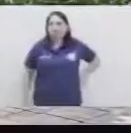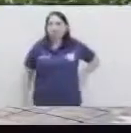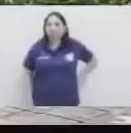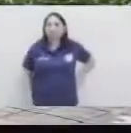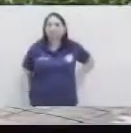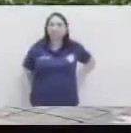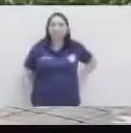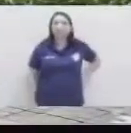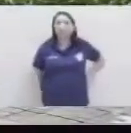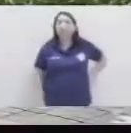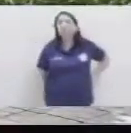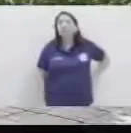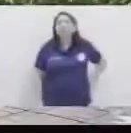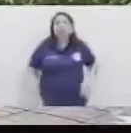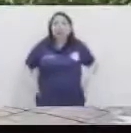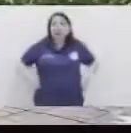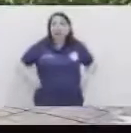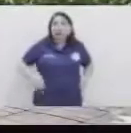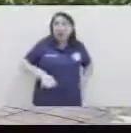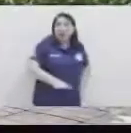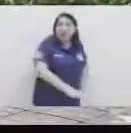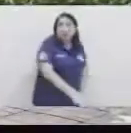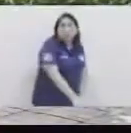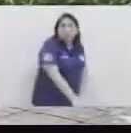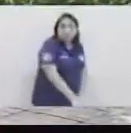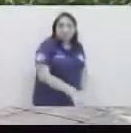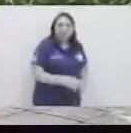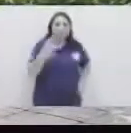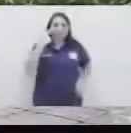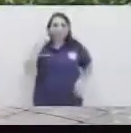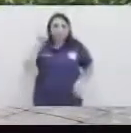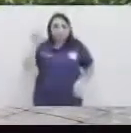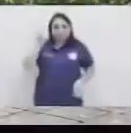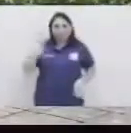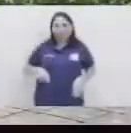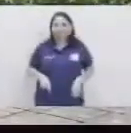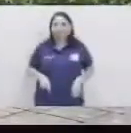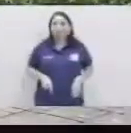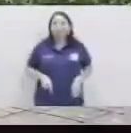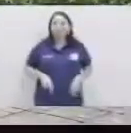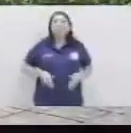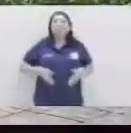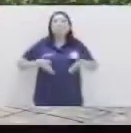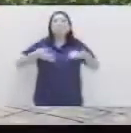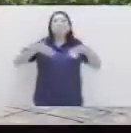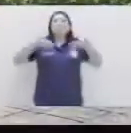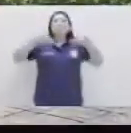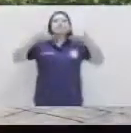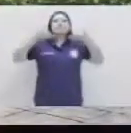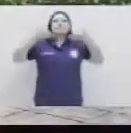voy hacia un lado, me inclino, respiro,